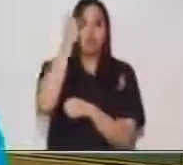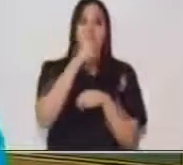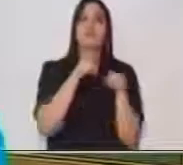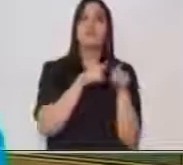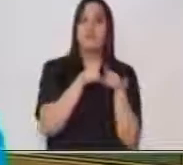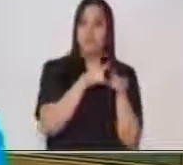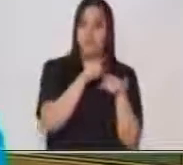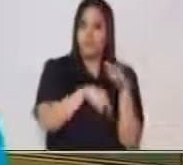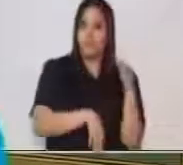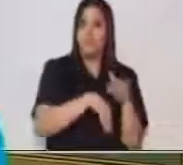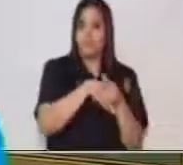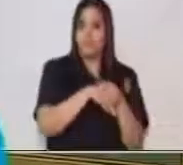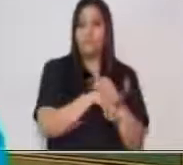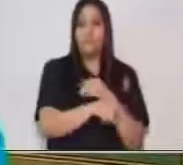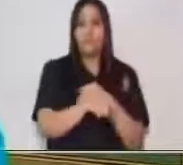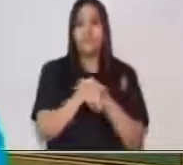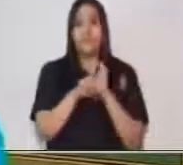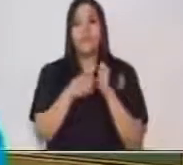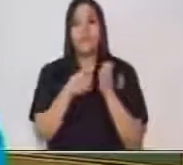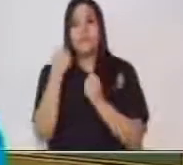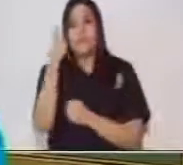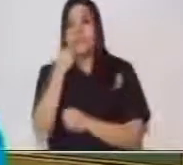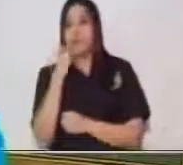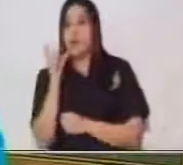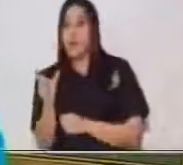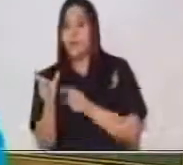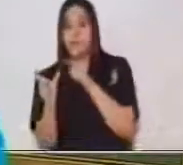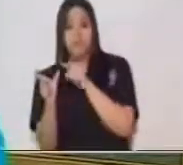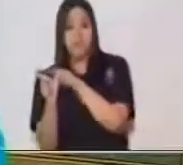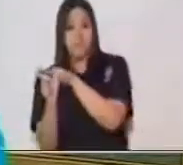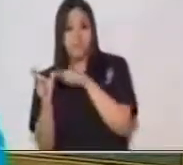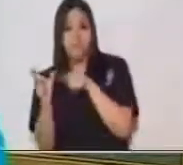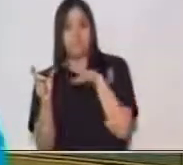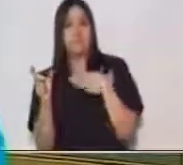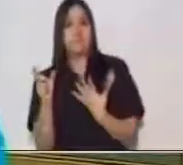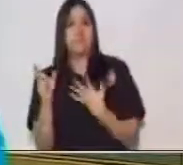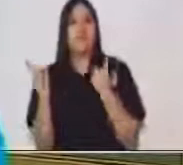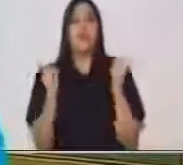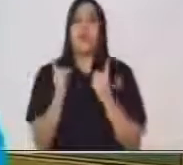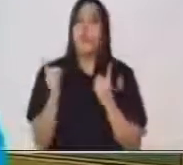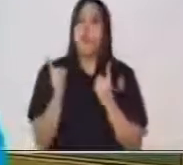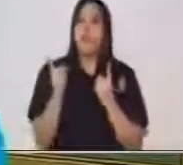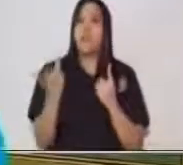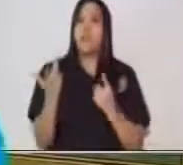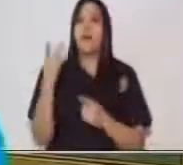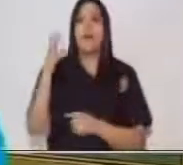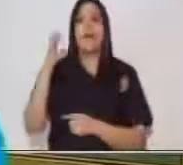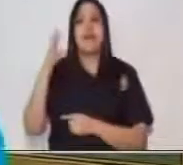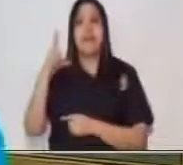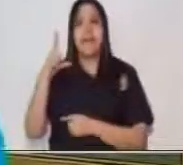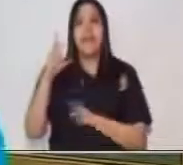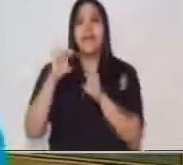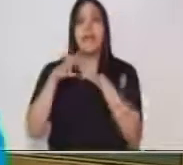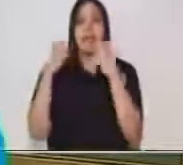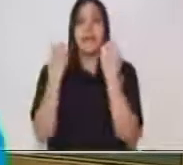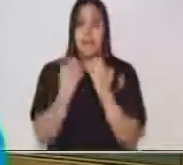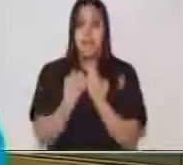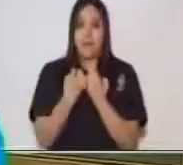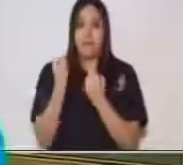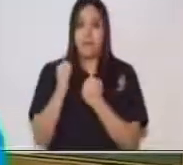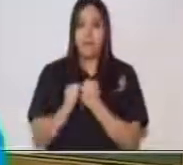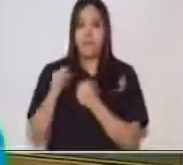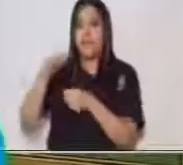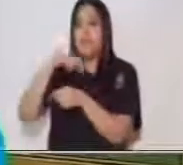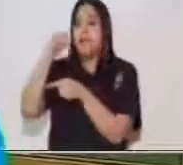el núcleo del sujeto de esta oración sería la palabra equipo. Este es